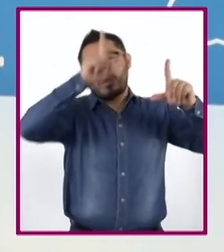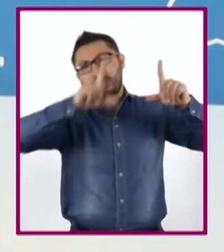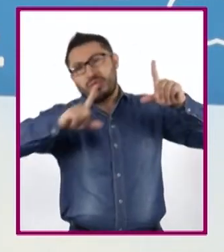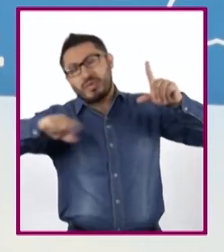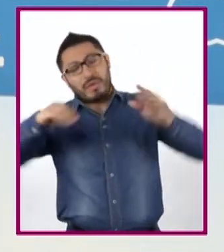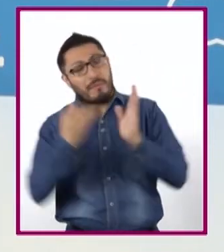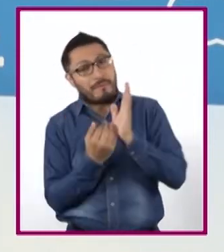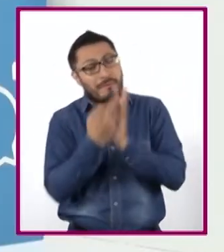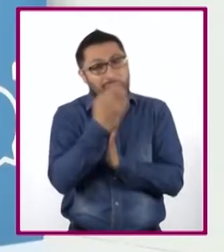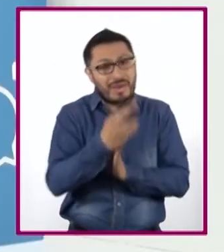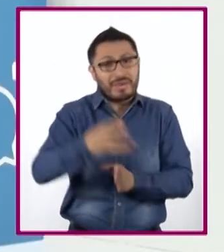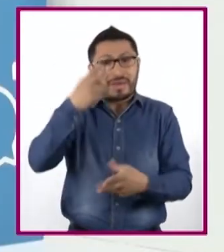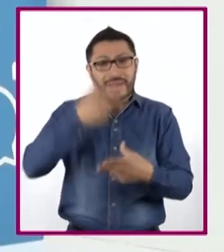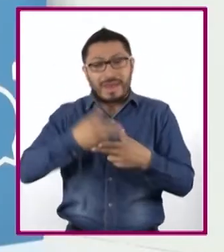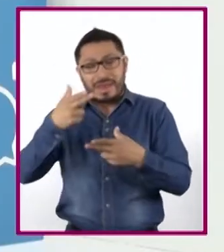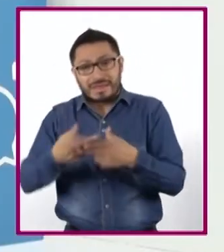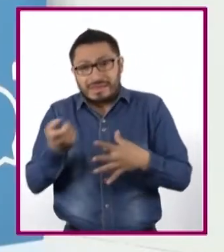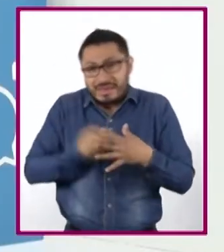del siglo XX.